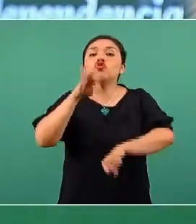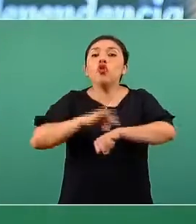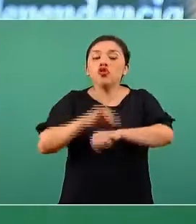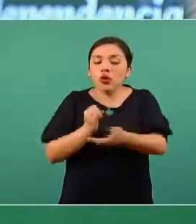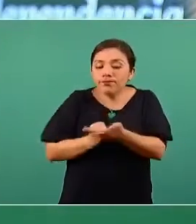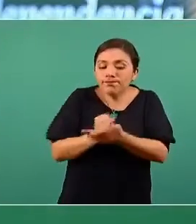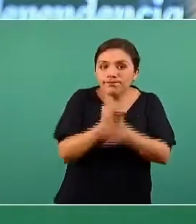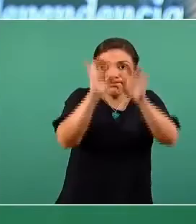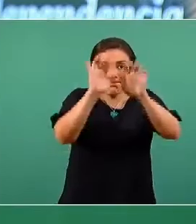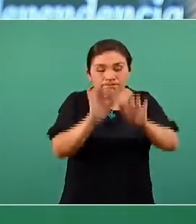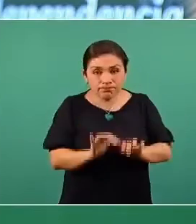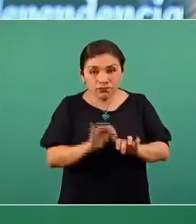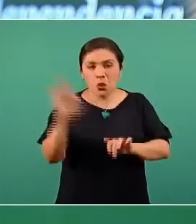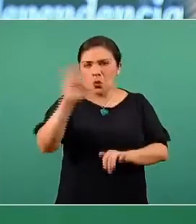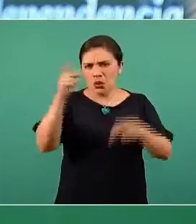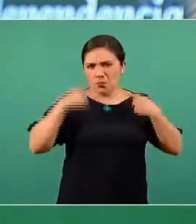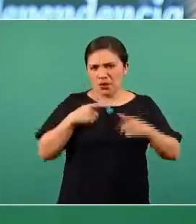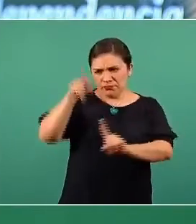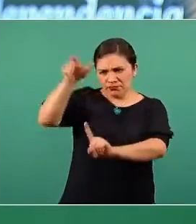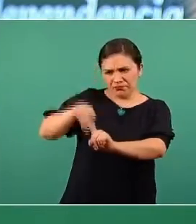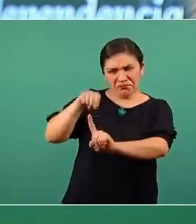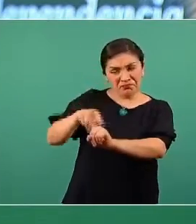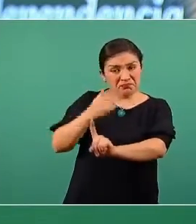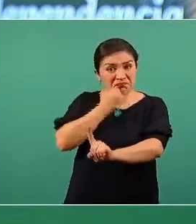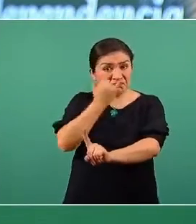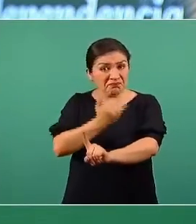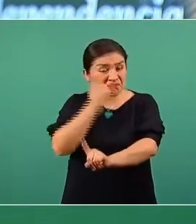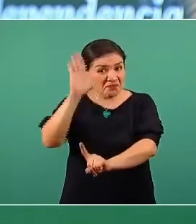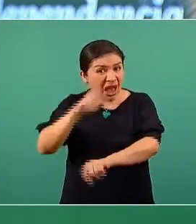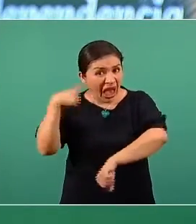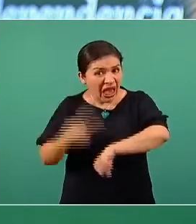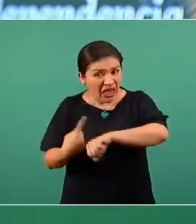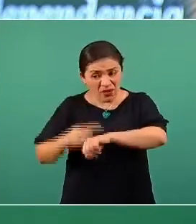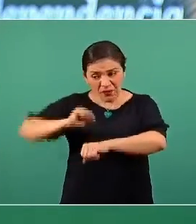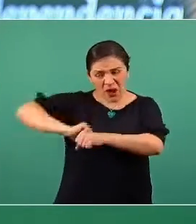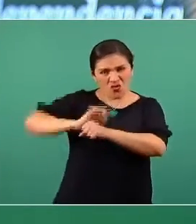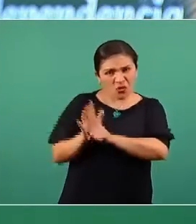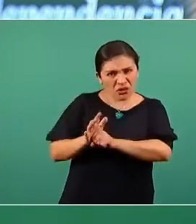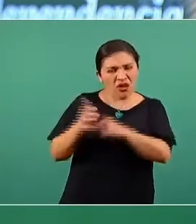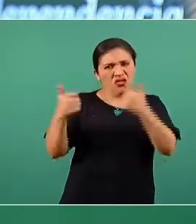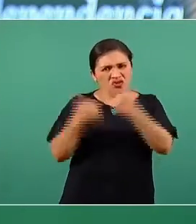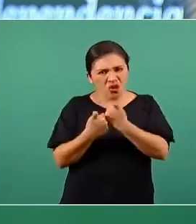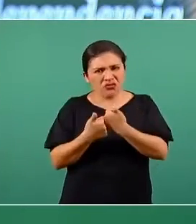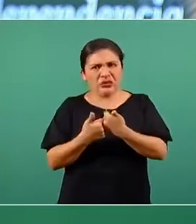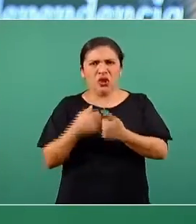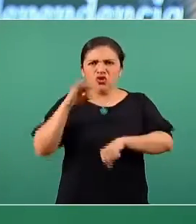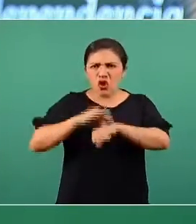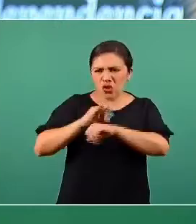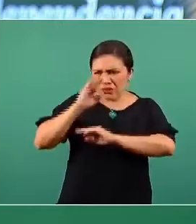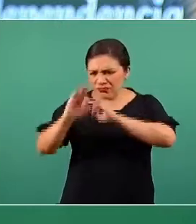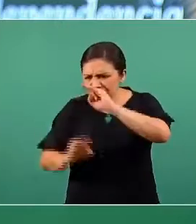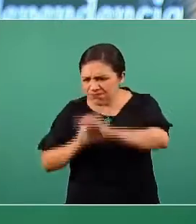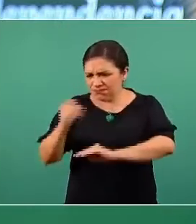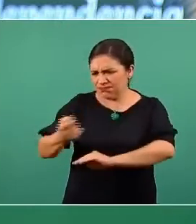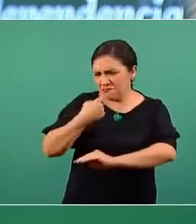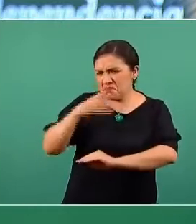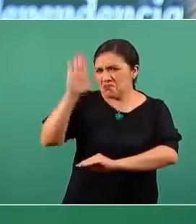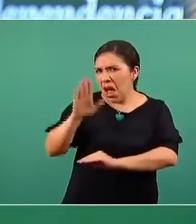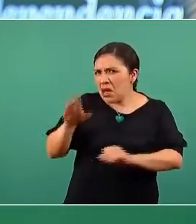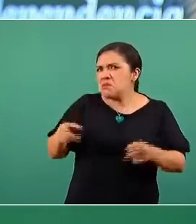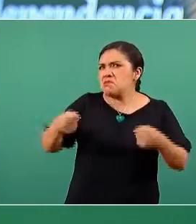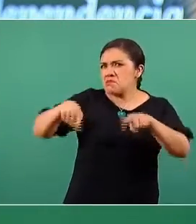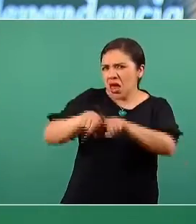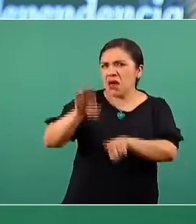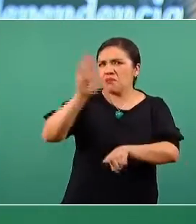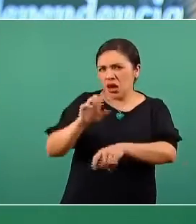Una persona que tiene los síntomas de COVID y que tiene una condición médica ya en su tratamiento compatible con COVID,